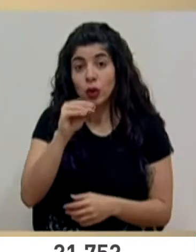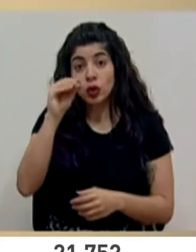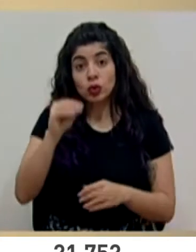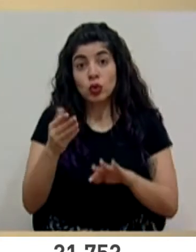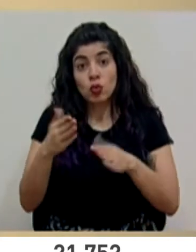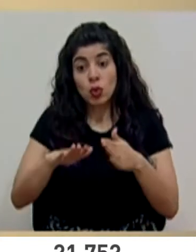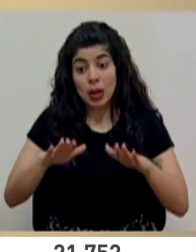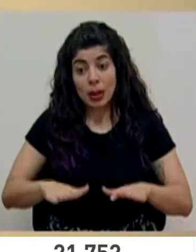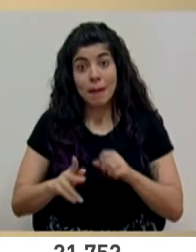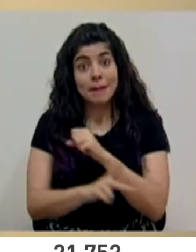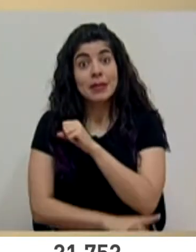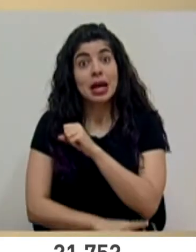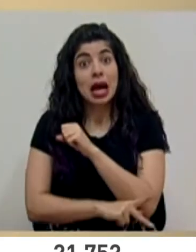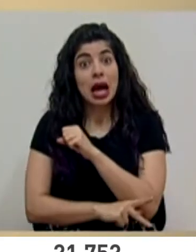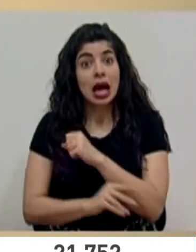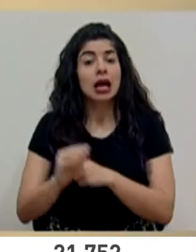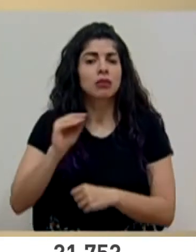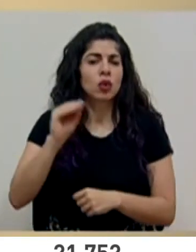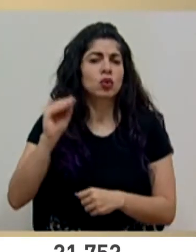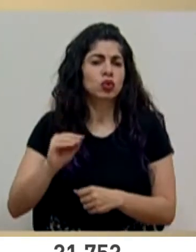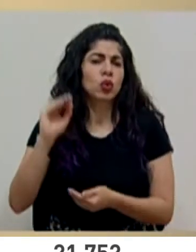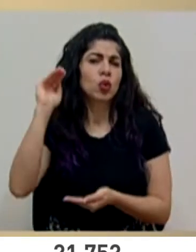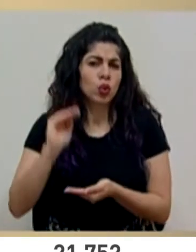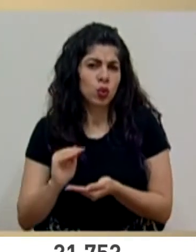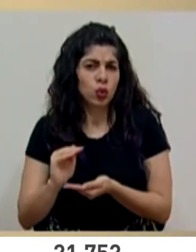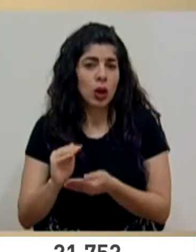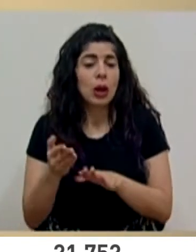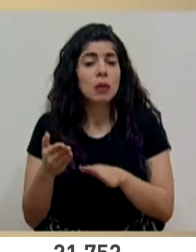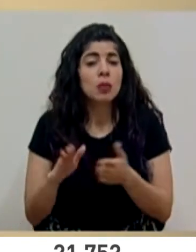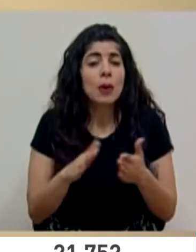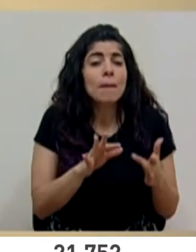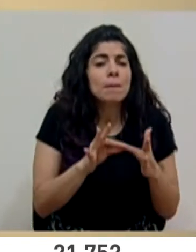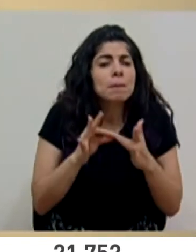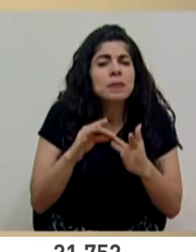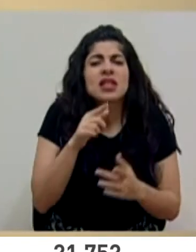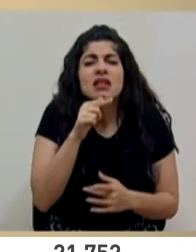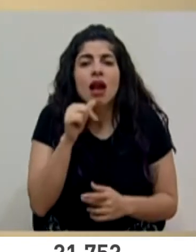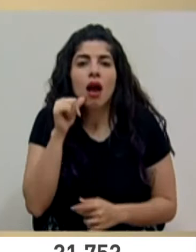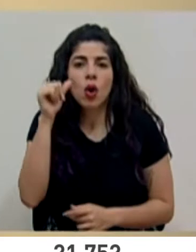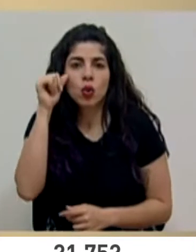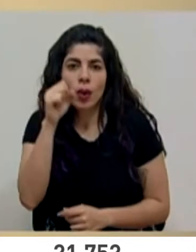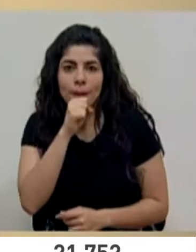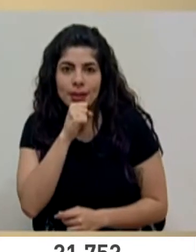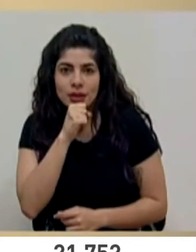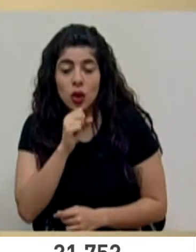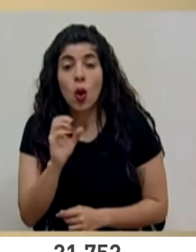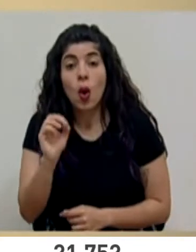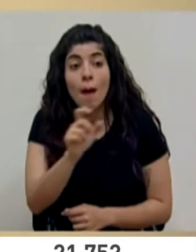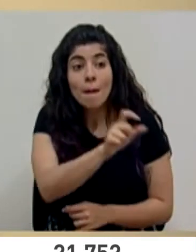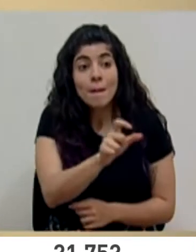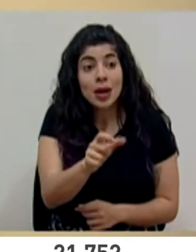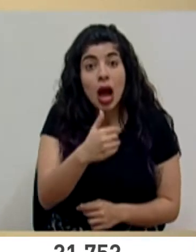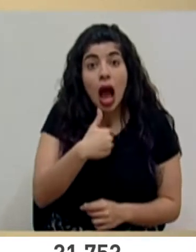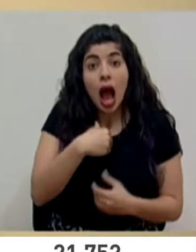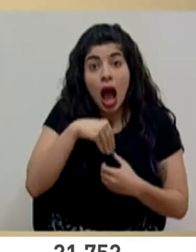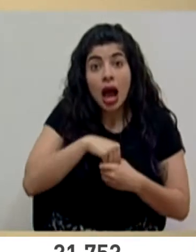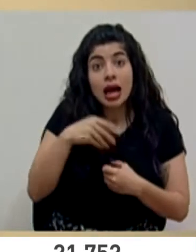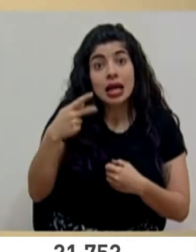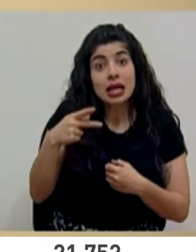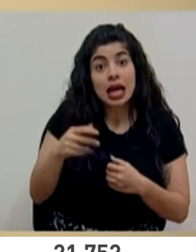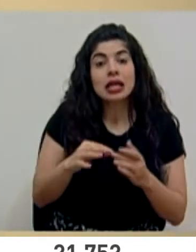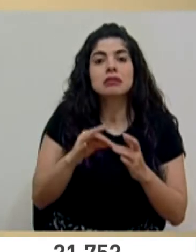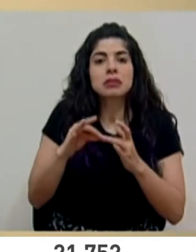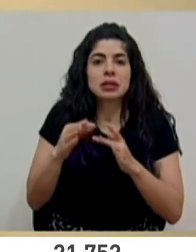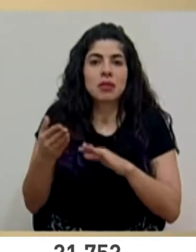baja. Las muertes se concentran principalmente en adultos mayores y en personas con factores de riesgo.